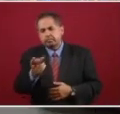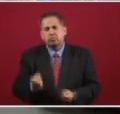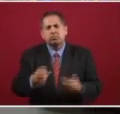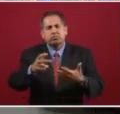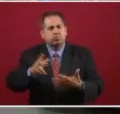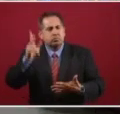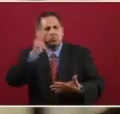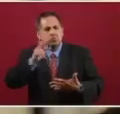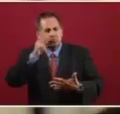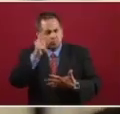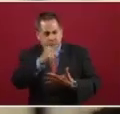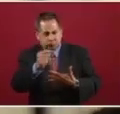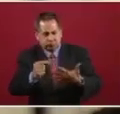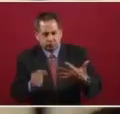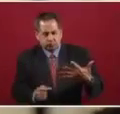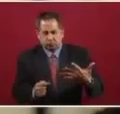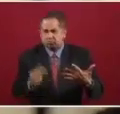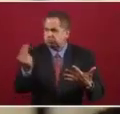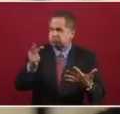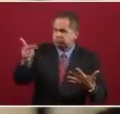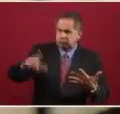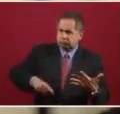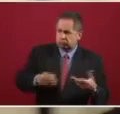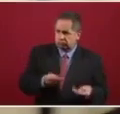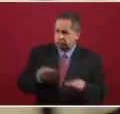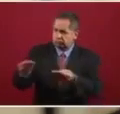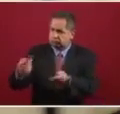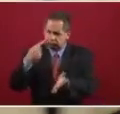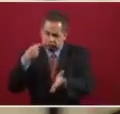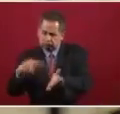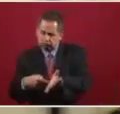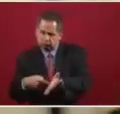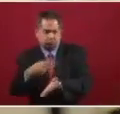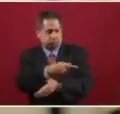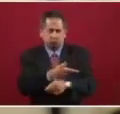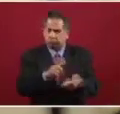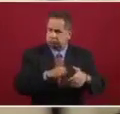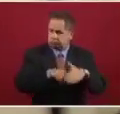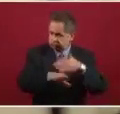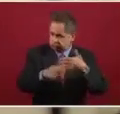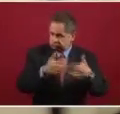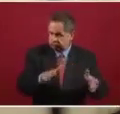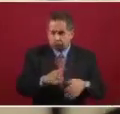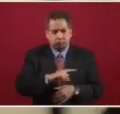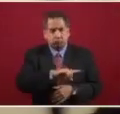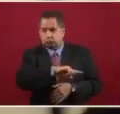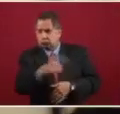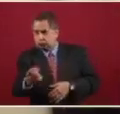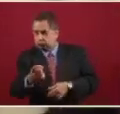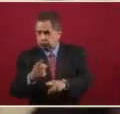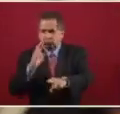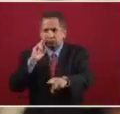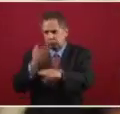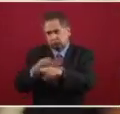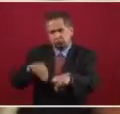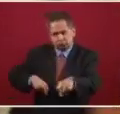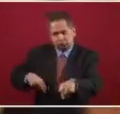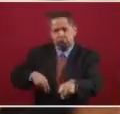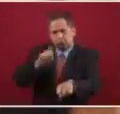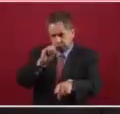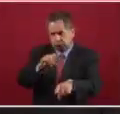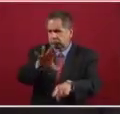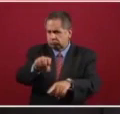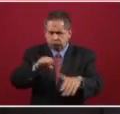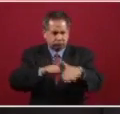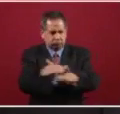más necesita el Estado mexicano para liberar a las víctimas y poner en prisión a los verdaderos responsables de la fabricación del